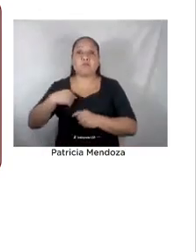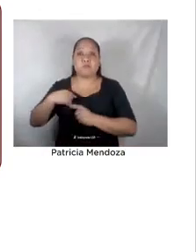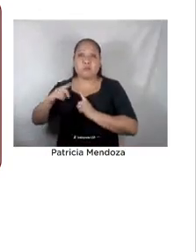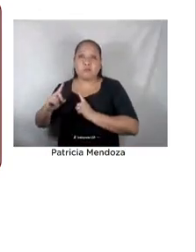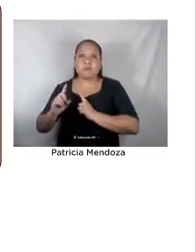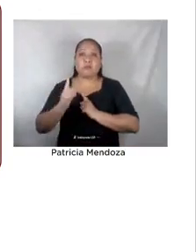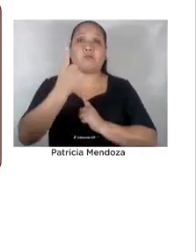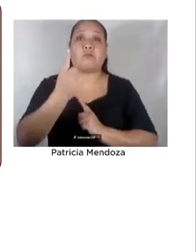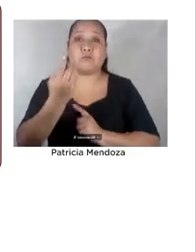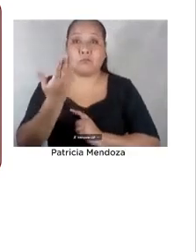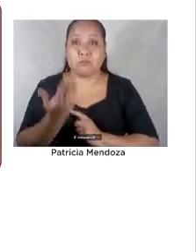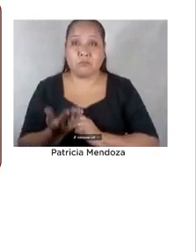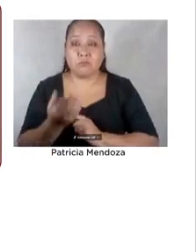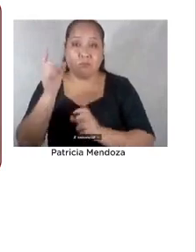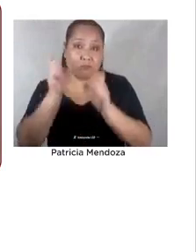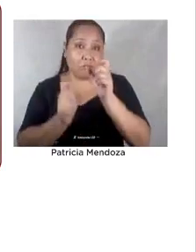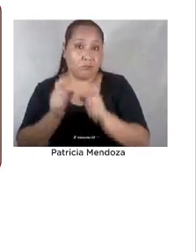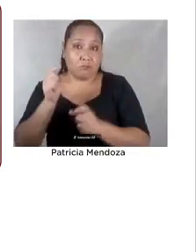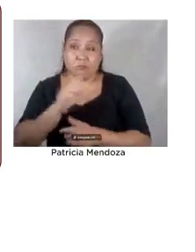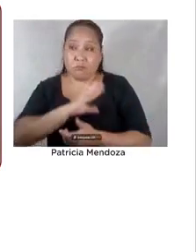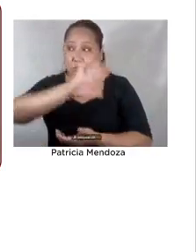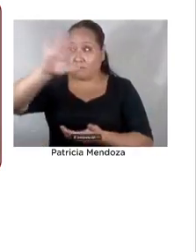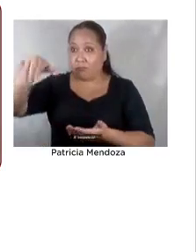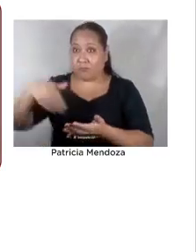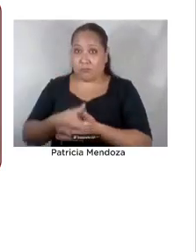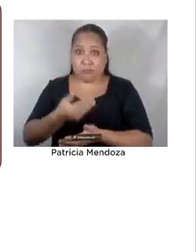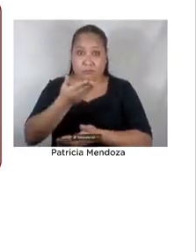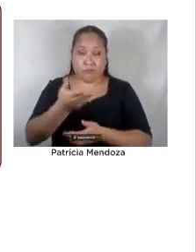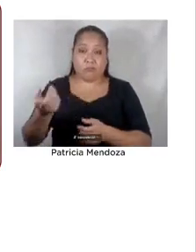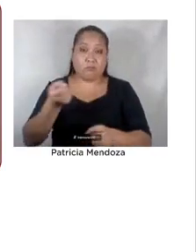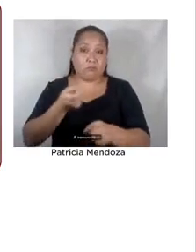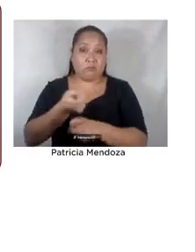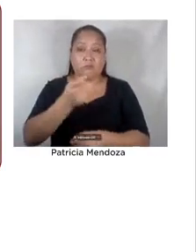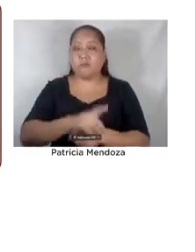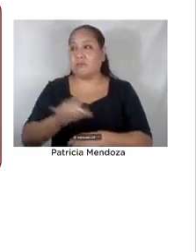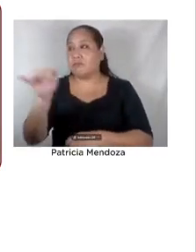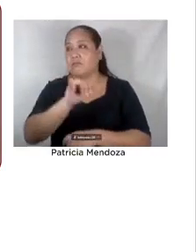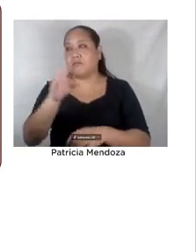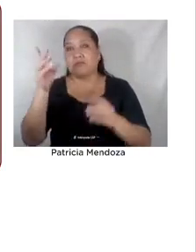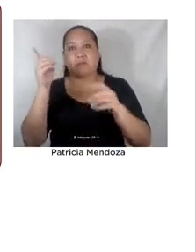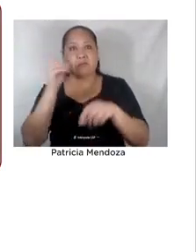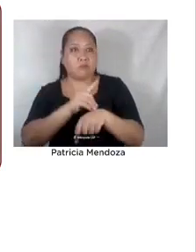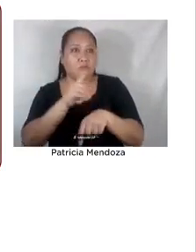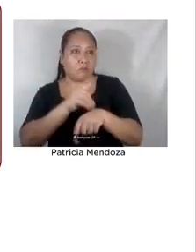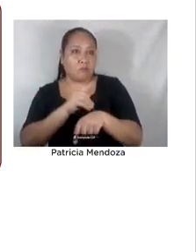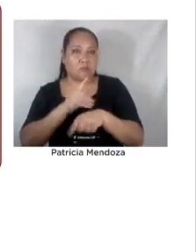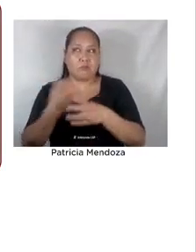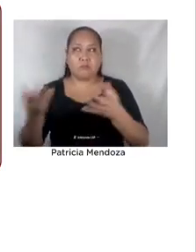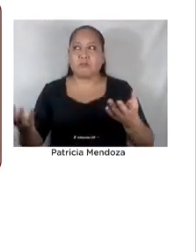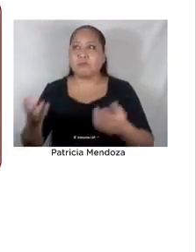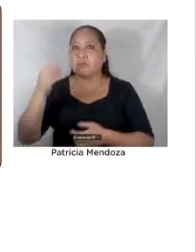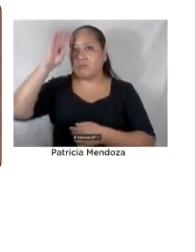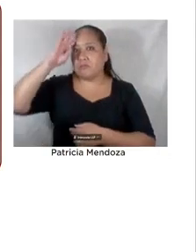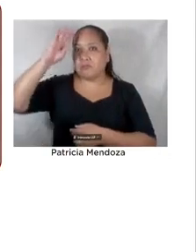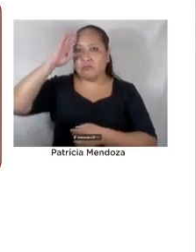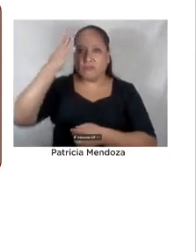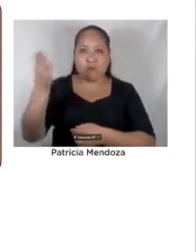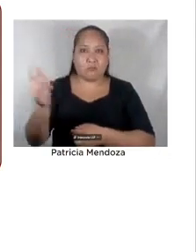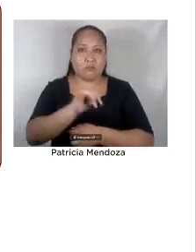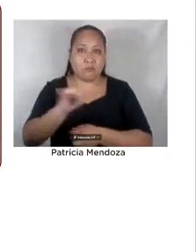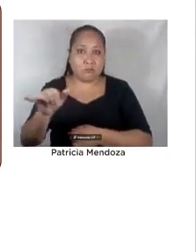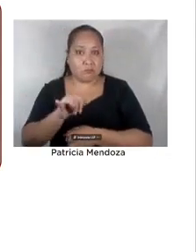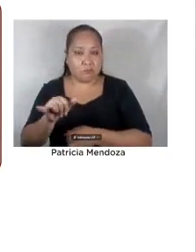afectados como cualquiera, como un médico, un policía o cualquier otra persona que está en ese momento en primera